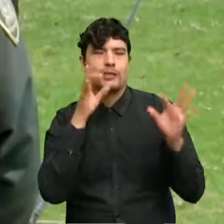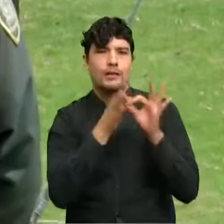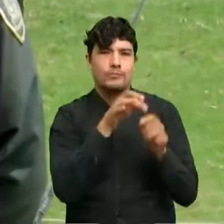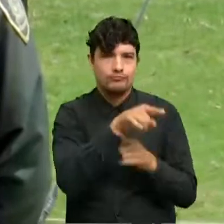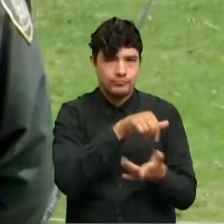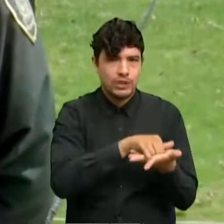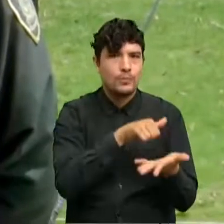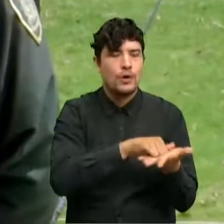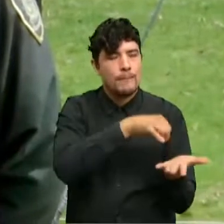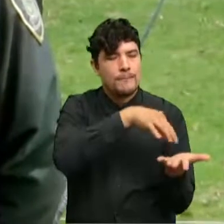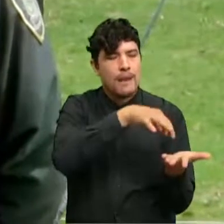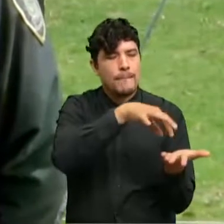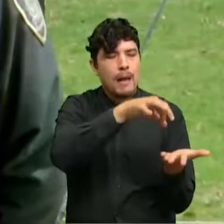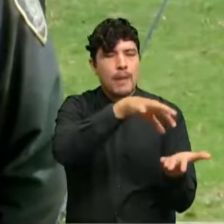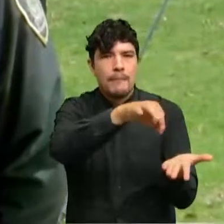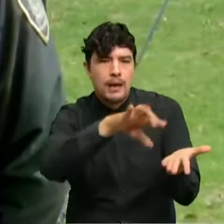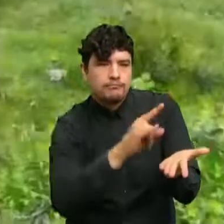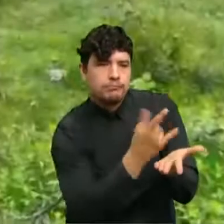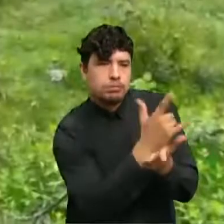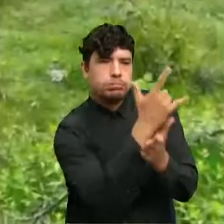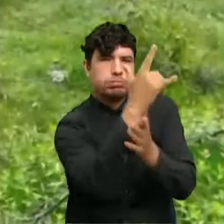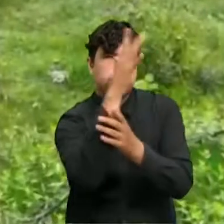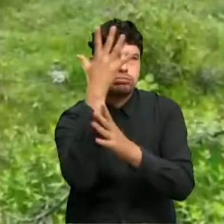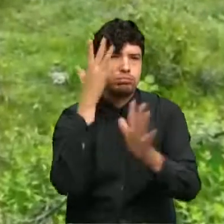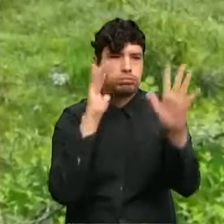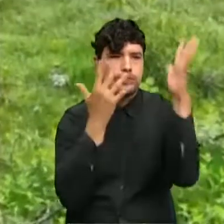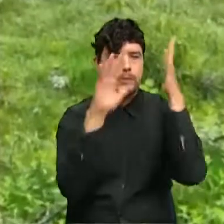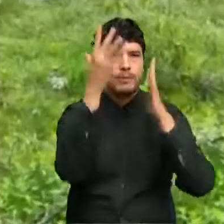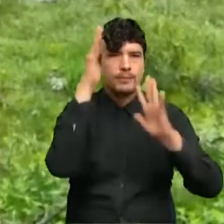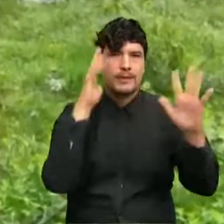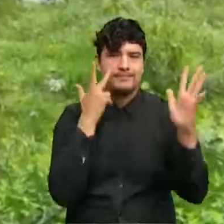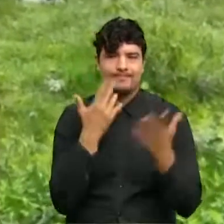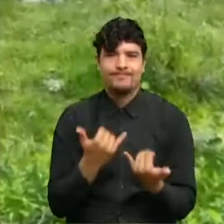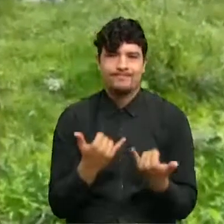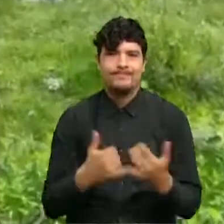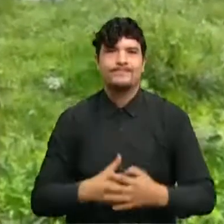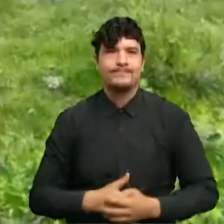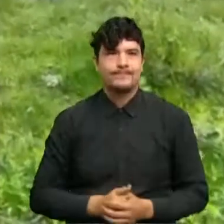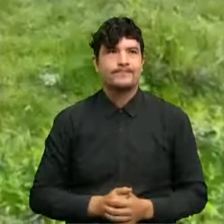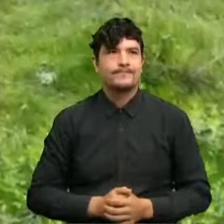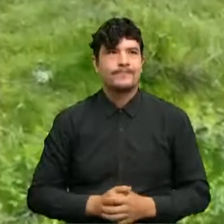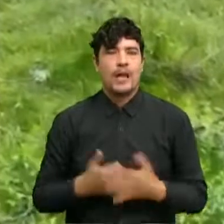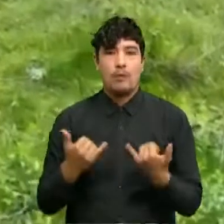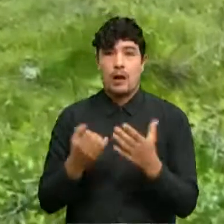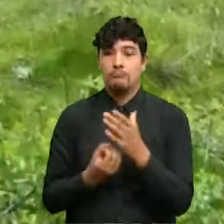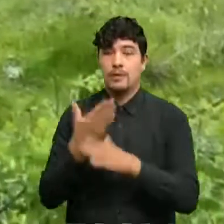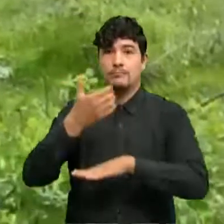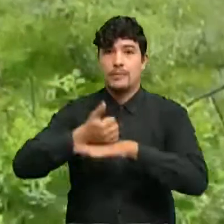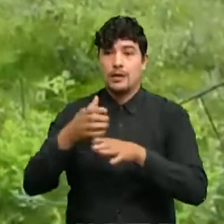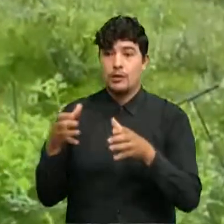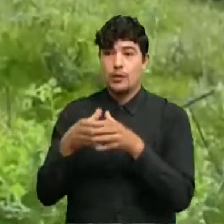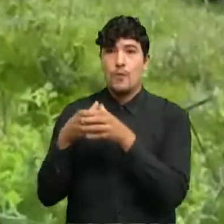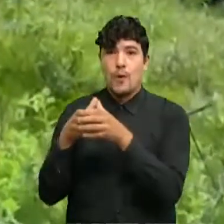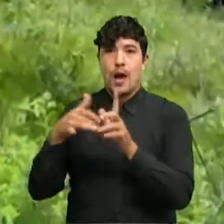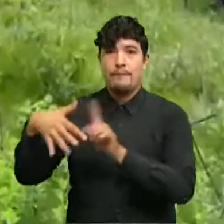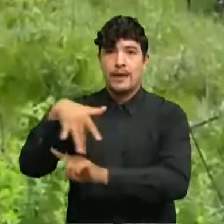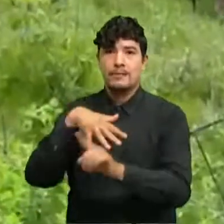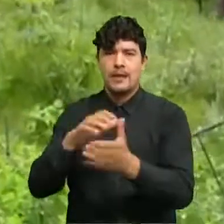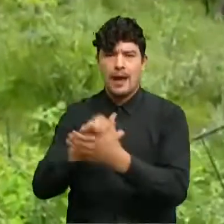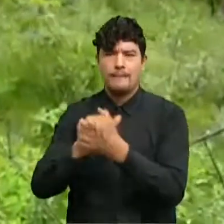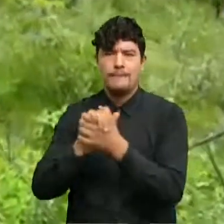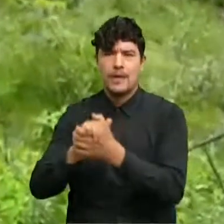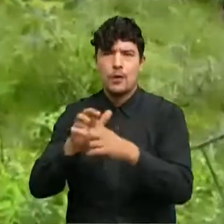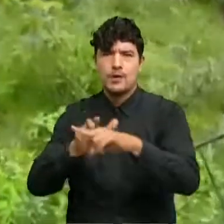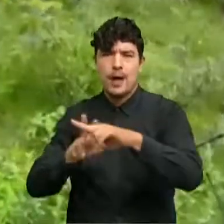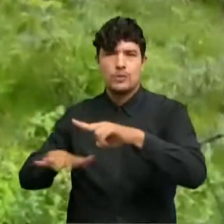realizó el lanzamiento del grupo juvenil ambiental amigos de la naturaleza a este grupo